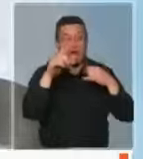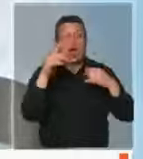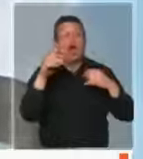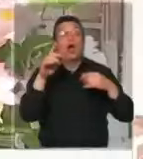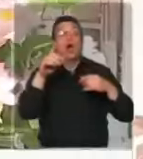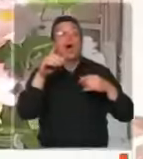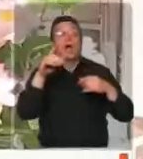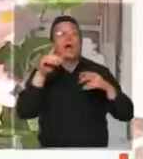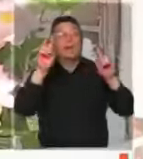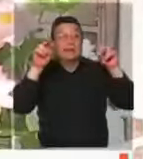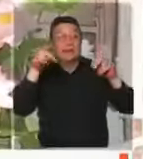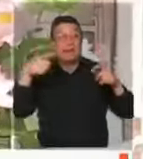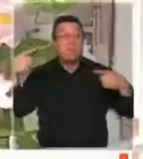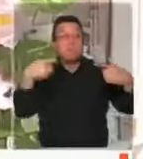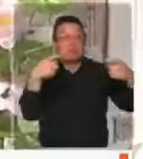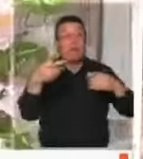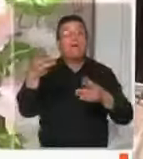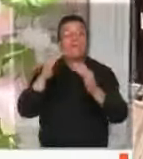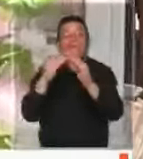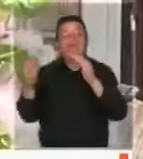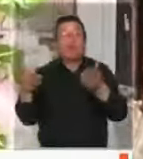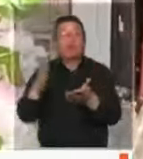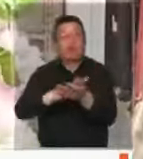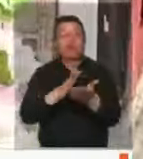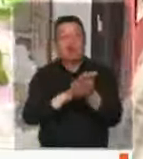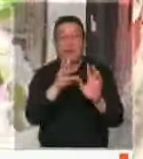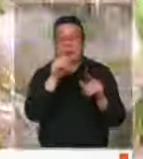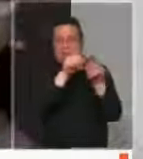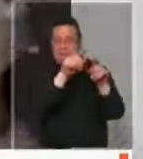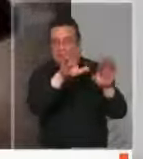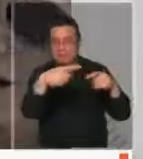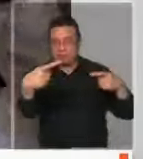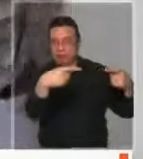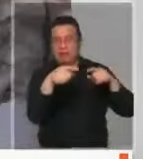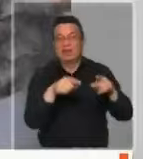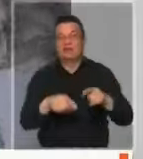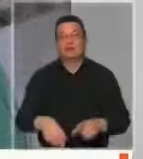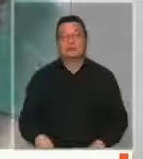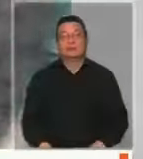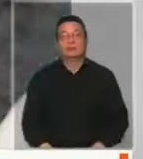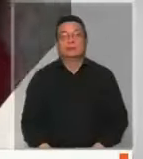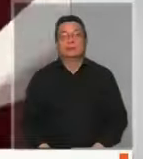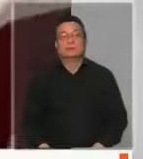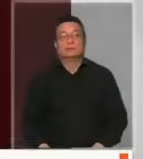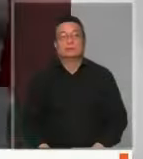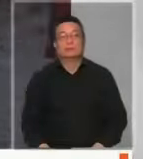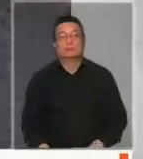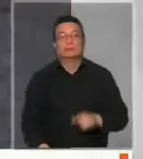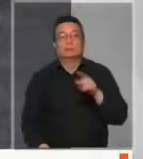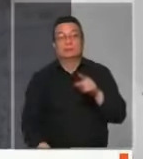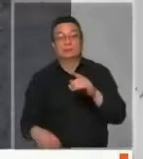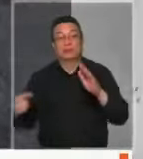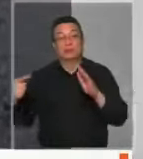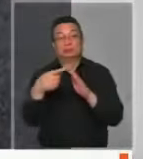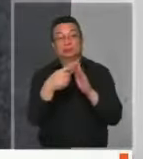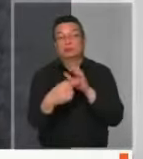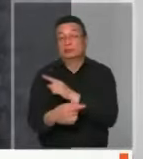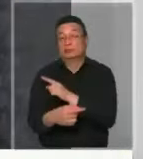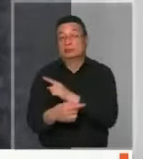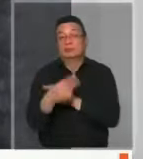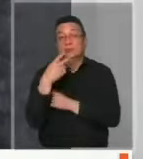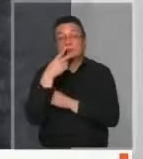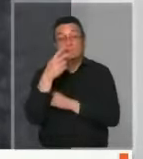incluso mataron a vecinos sean producto de sus enfrentamientos por acá Exacto entra por ahí nosotros miramos con